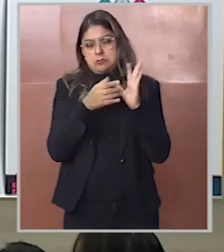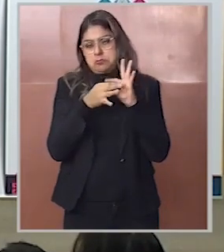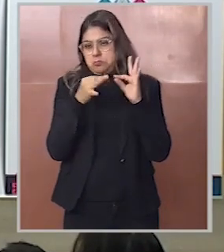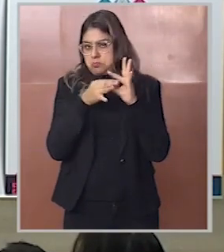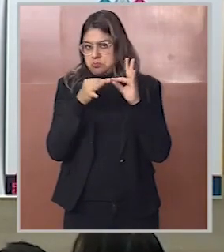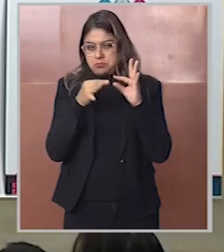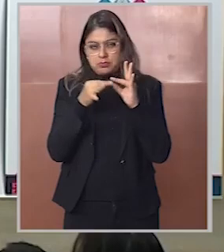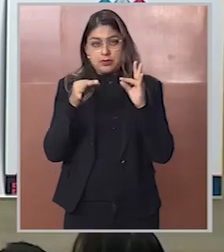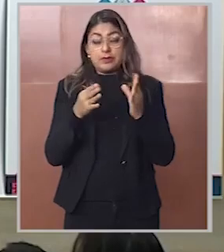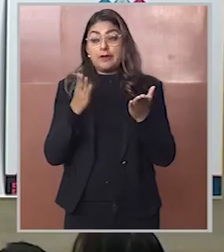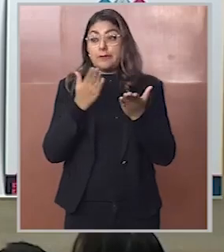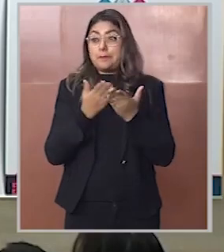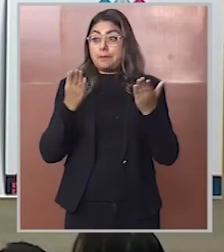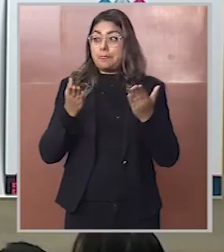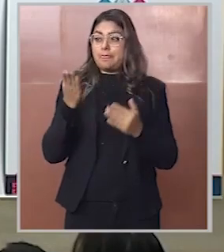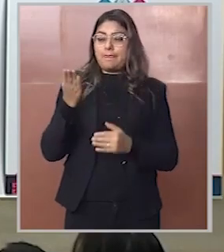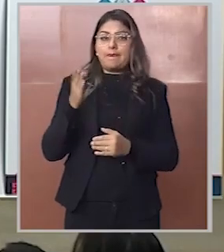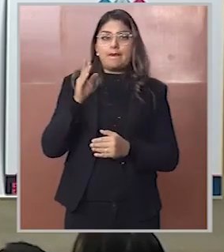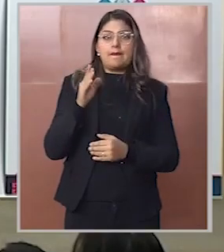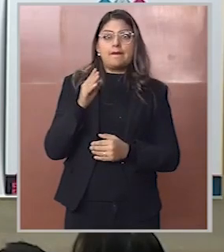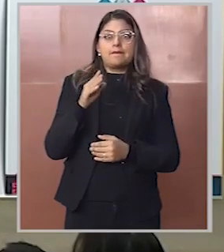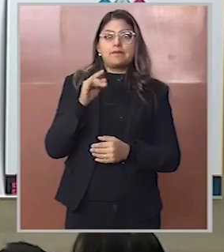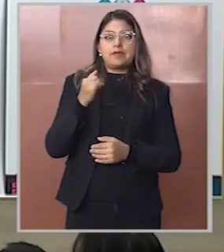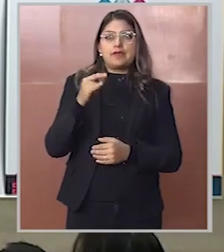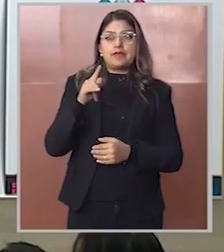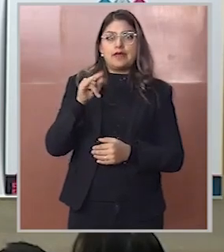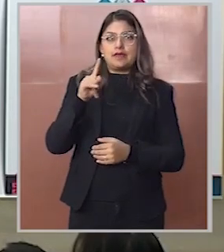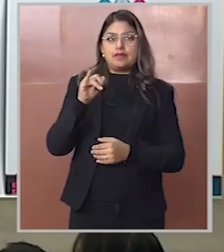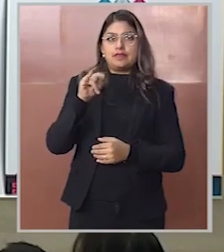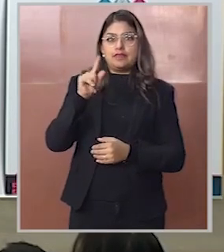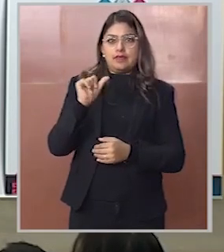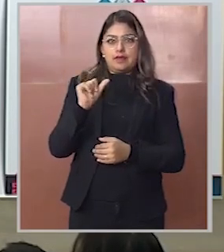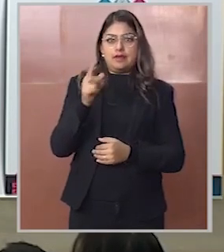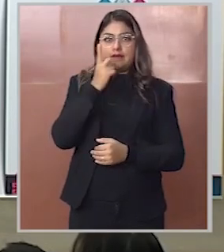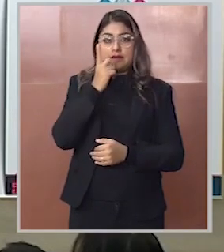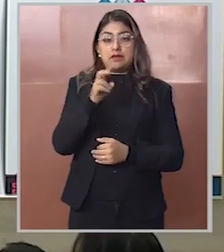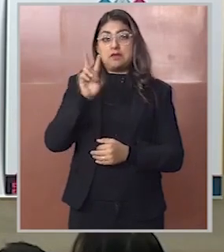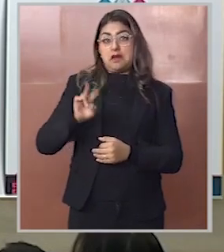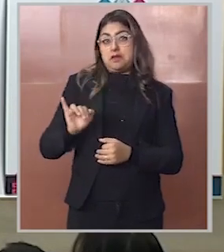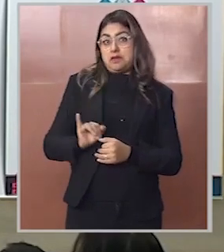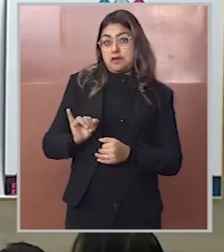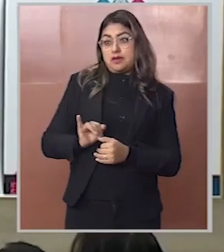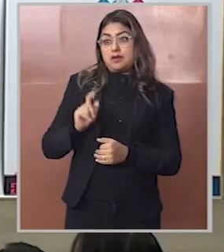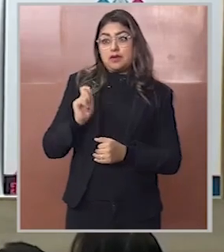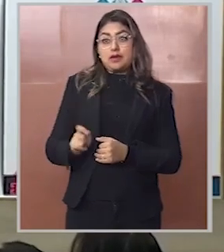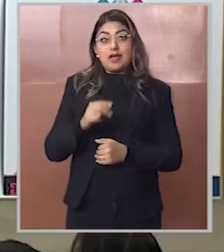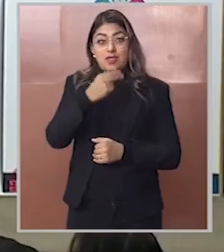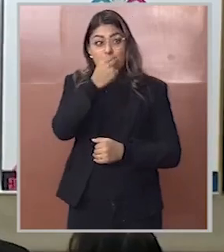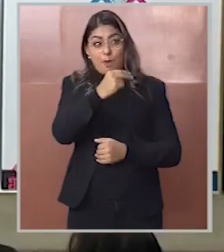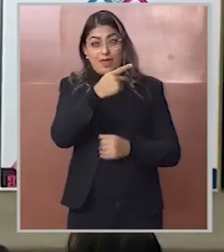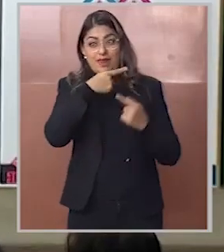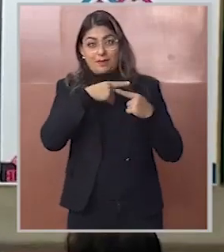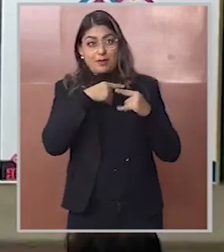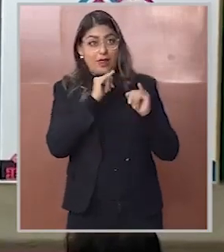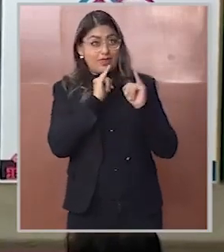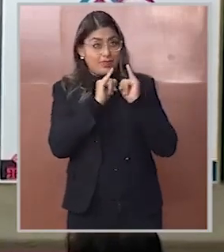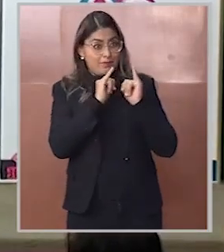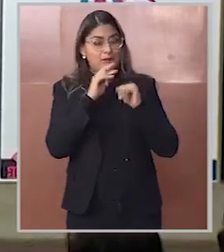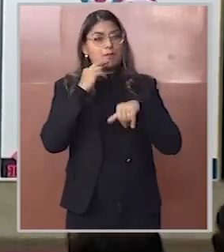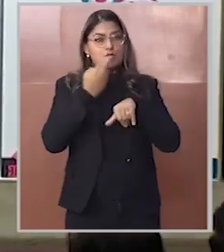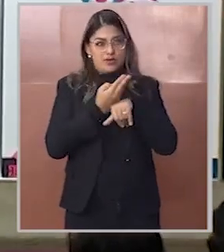solamente el Que aparezca eh junto al audio el nombre de la persona intérprete encargada de de estos contenidos